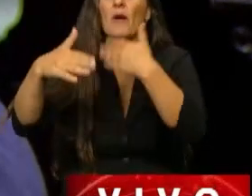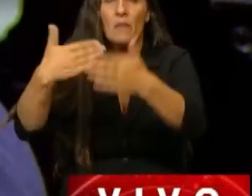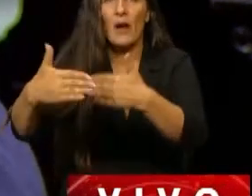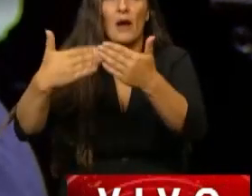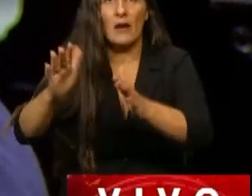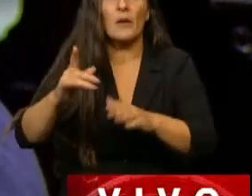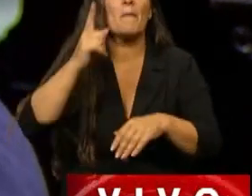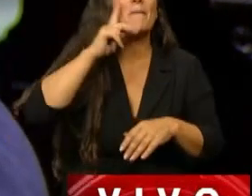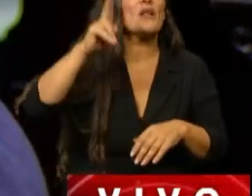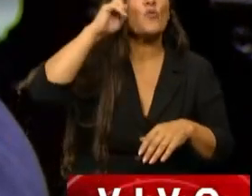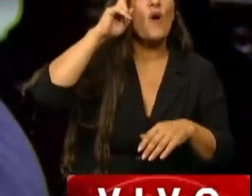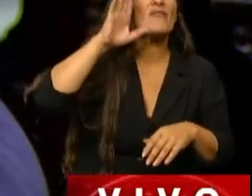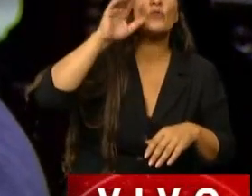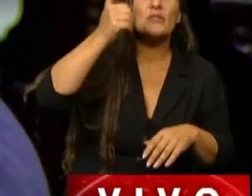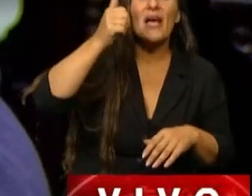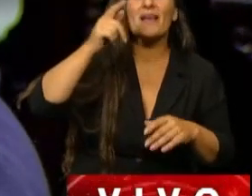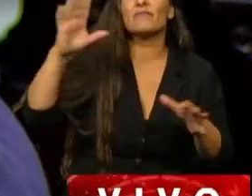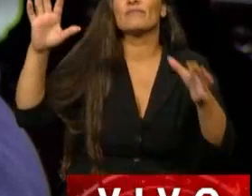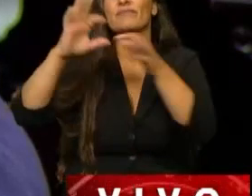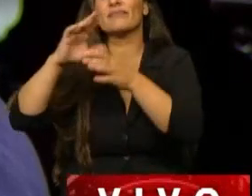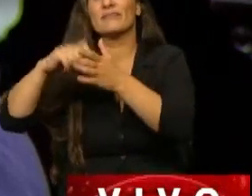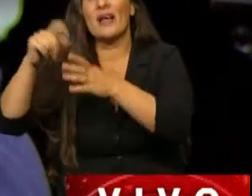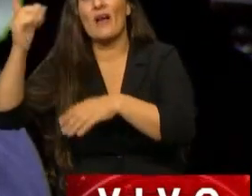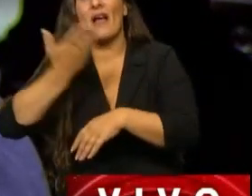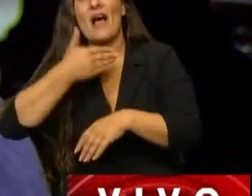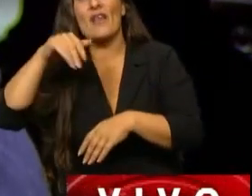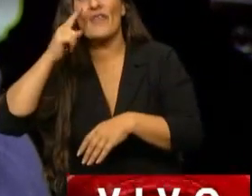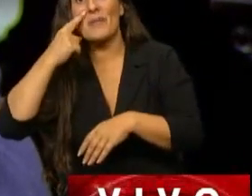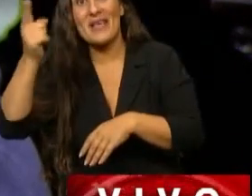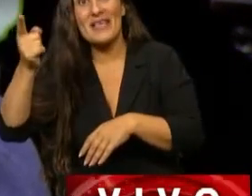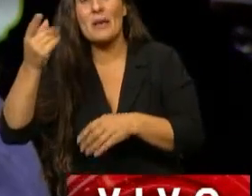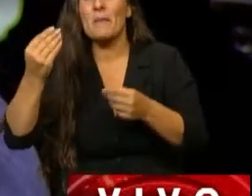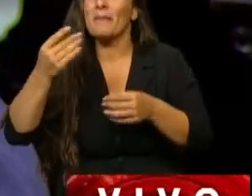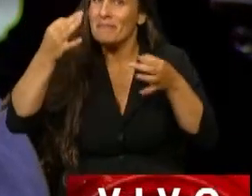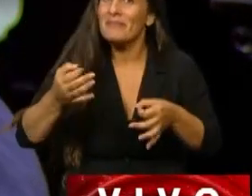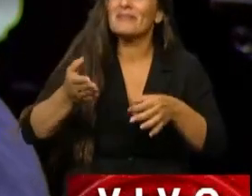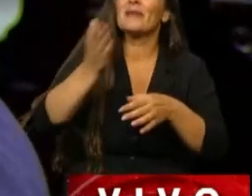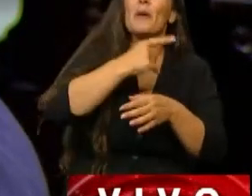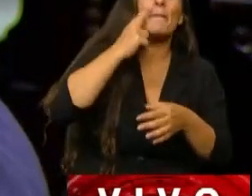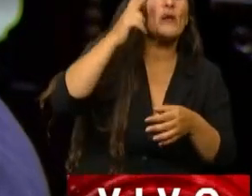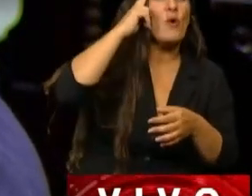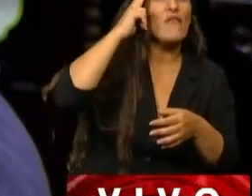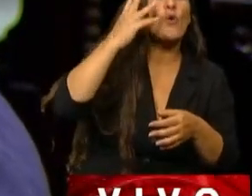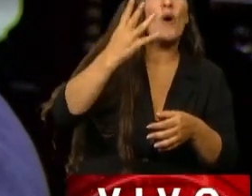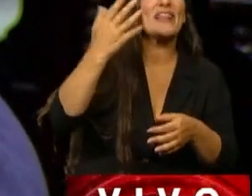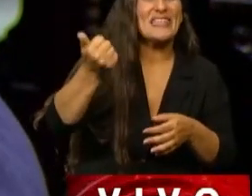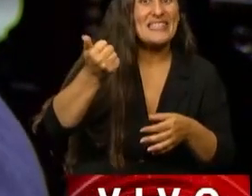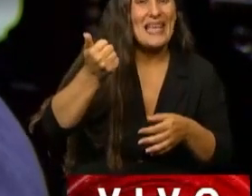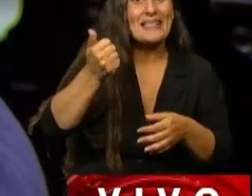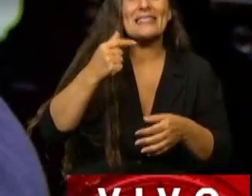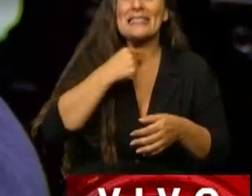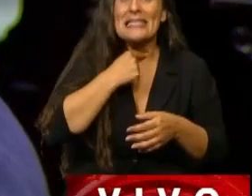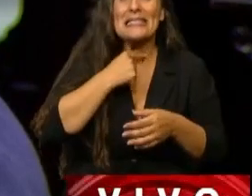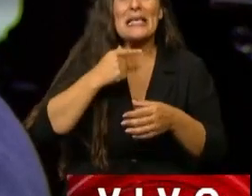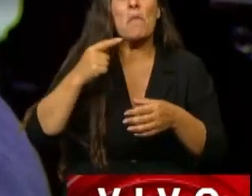ingresamos en 1956 al fondo porque intentamos ingresar en 1946, boletín oficial del 26